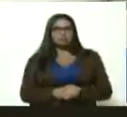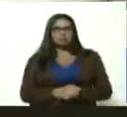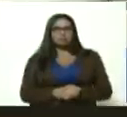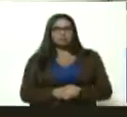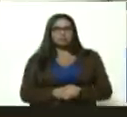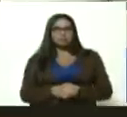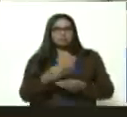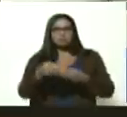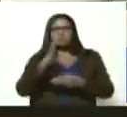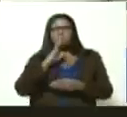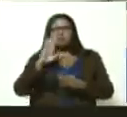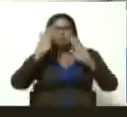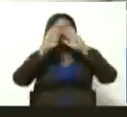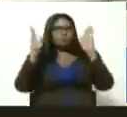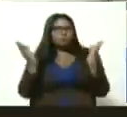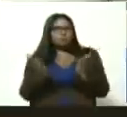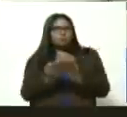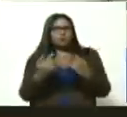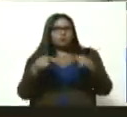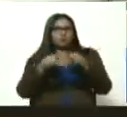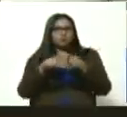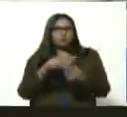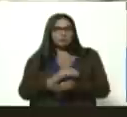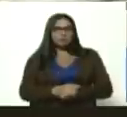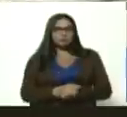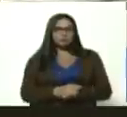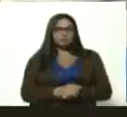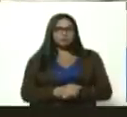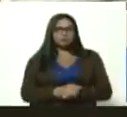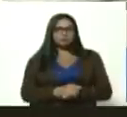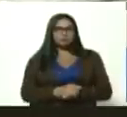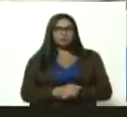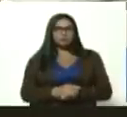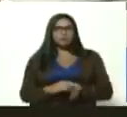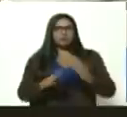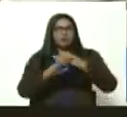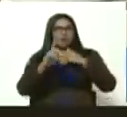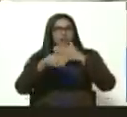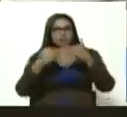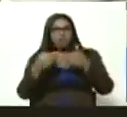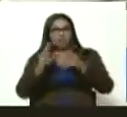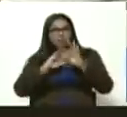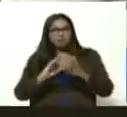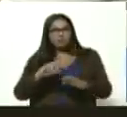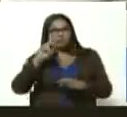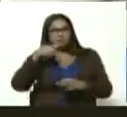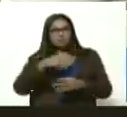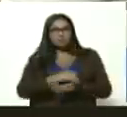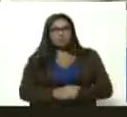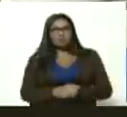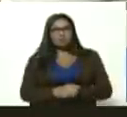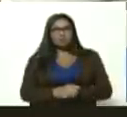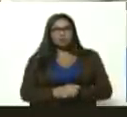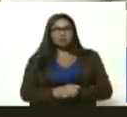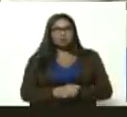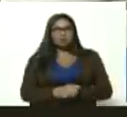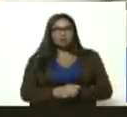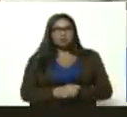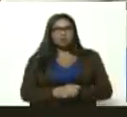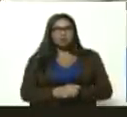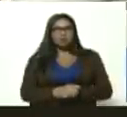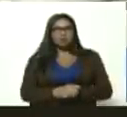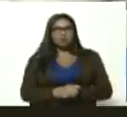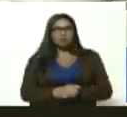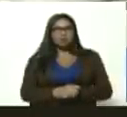como el banco mundial para ponerle freno a esas instituciones que se ponen de acuerdo los pueblos allí y